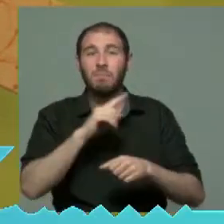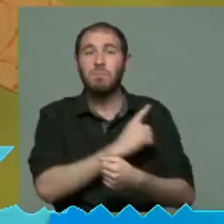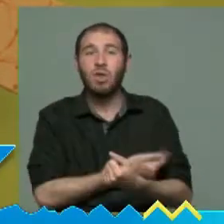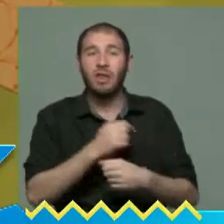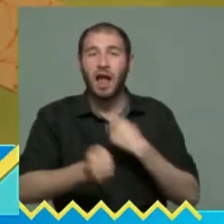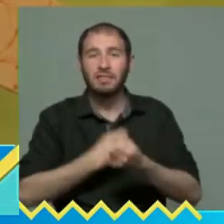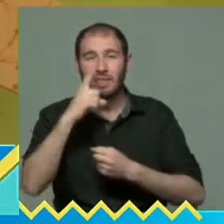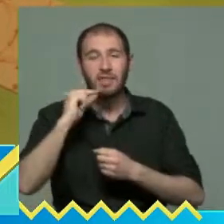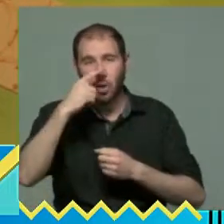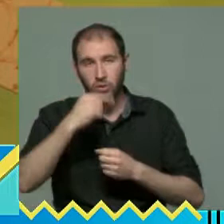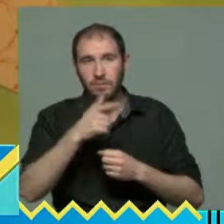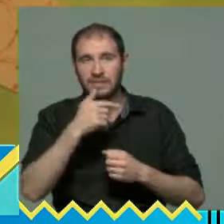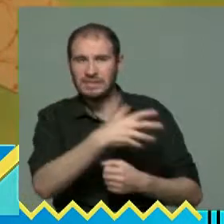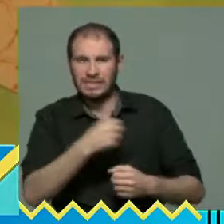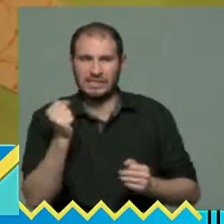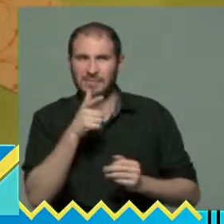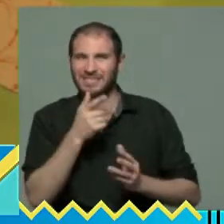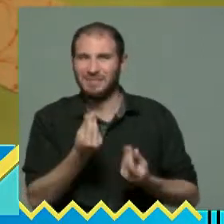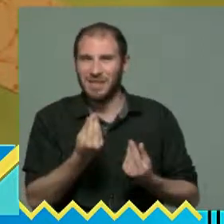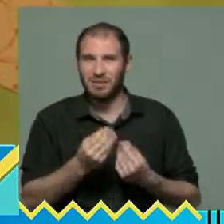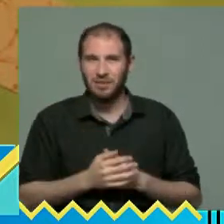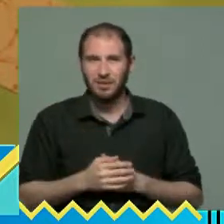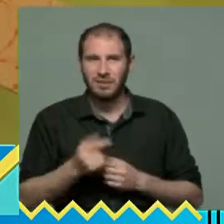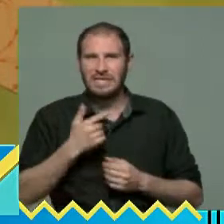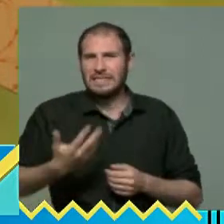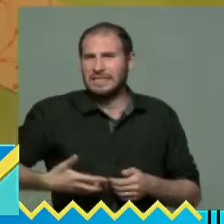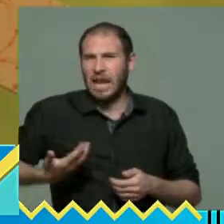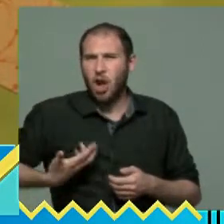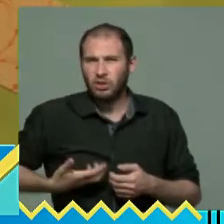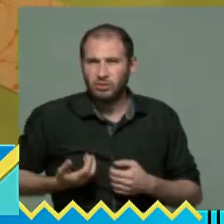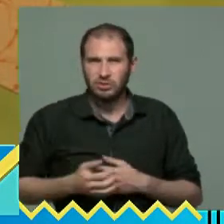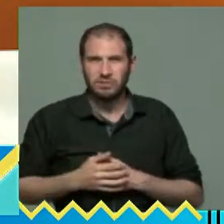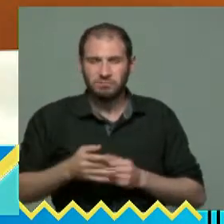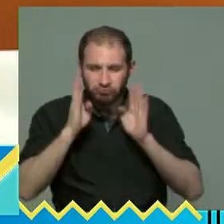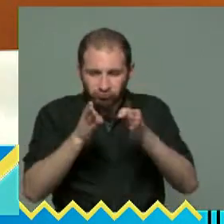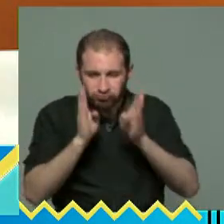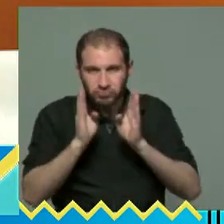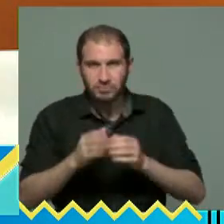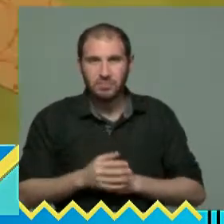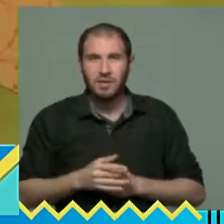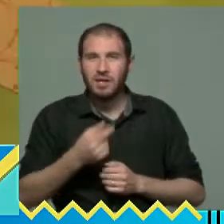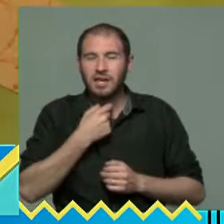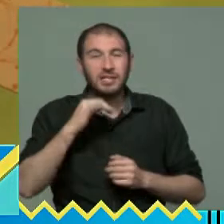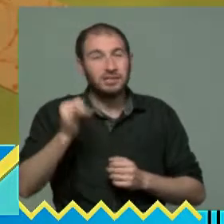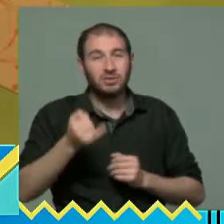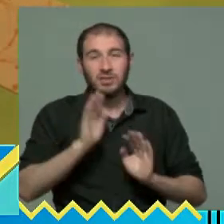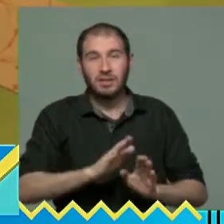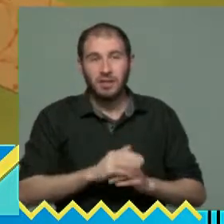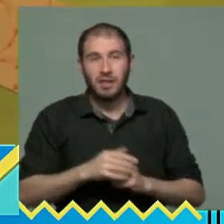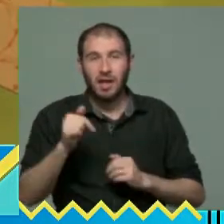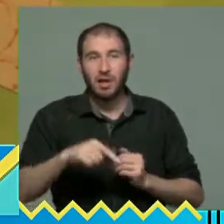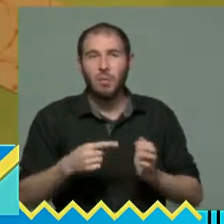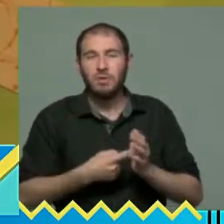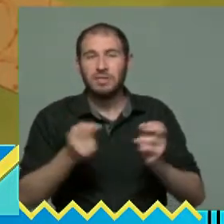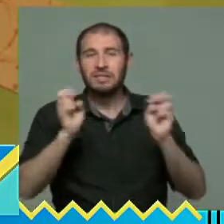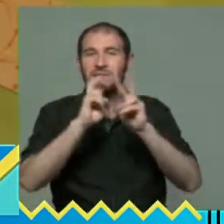día y como que tiene miedo que se lo quiten. Es muy celoso en eso, tremendamente obsesivo, entonces quiere mantenerlo, ahora con 20 puntos.